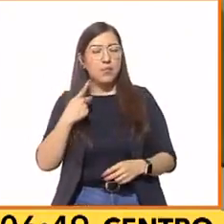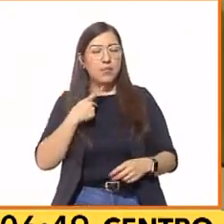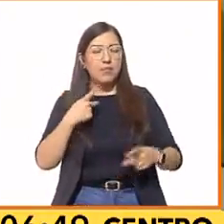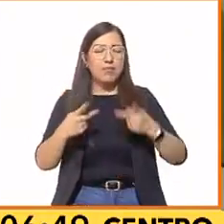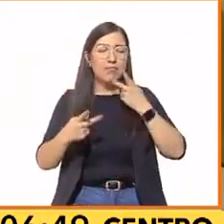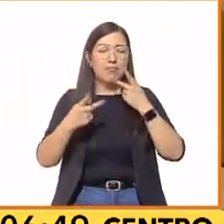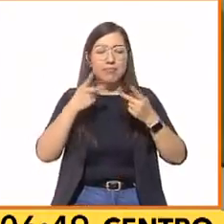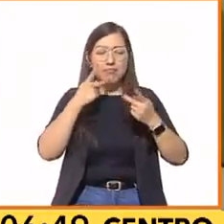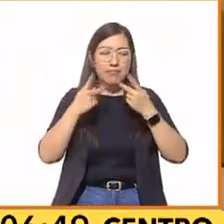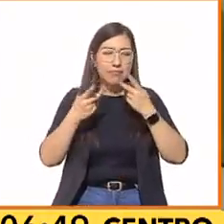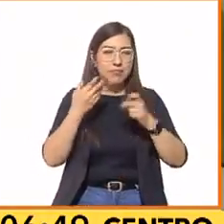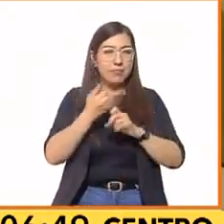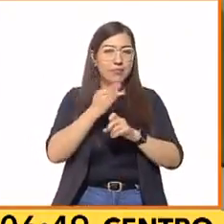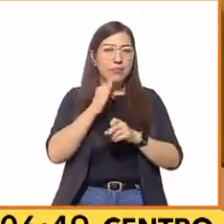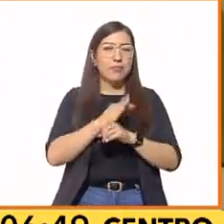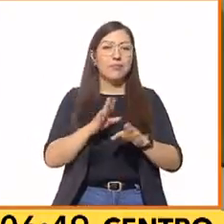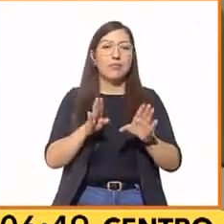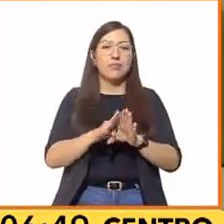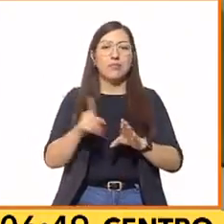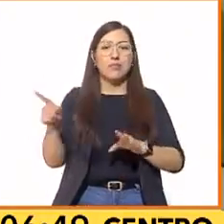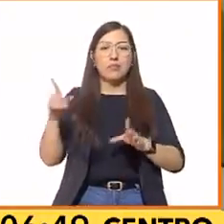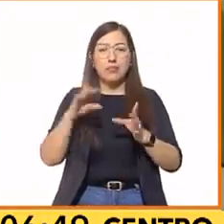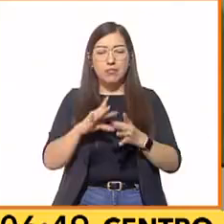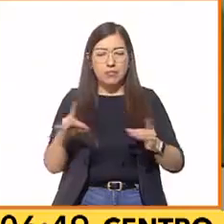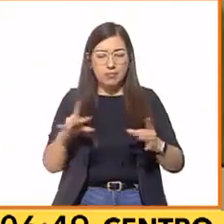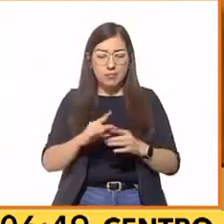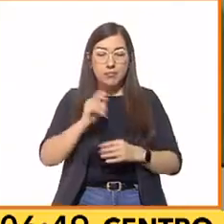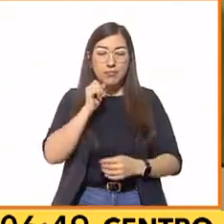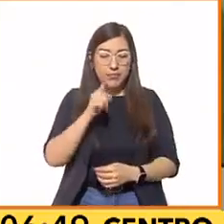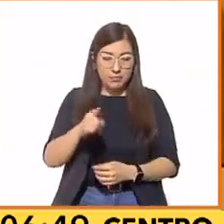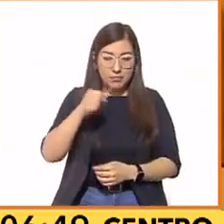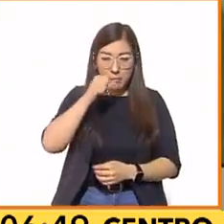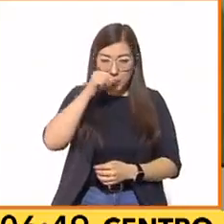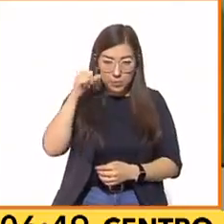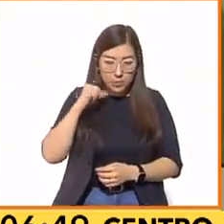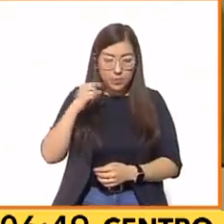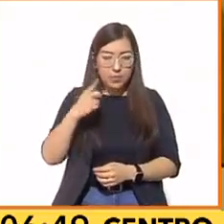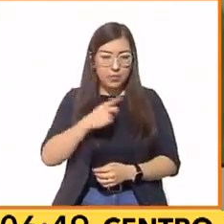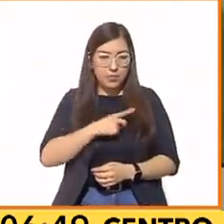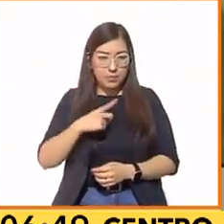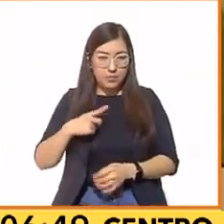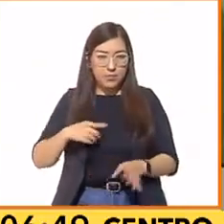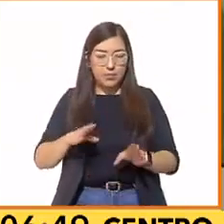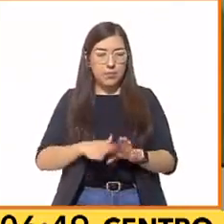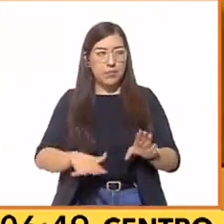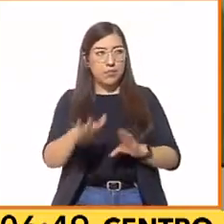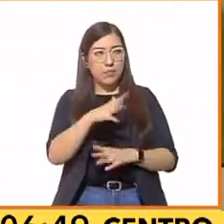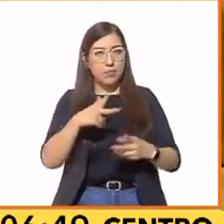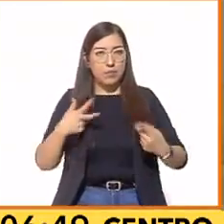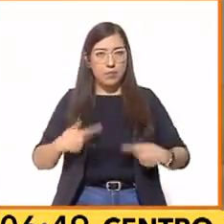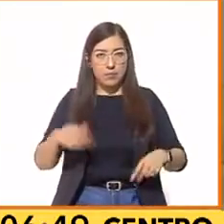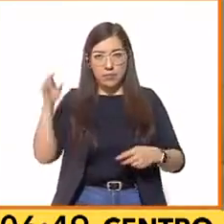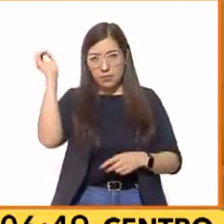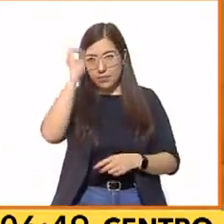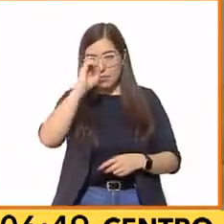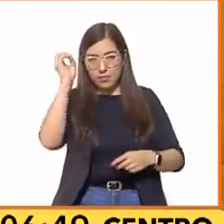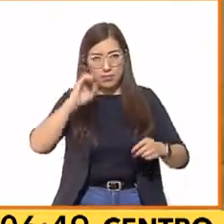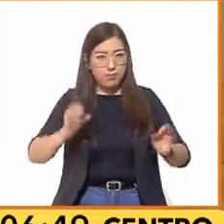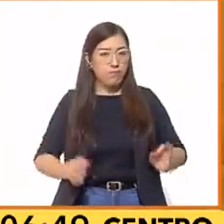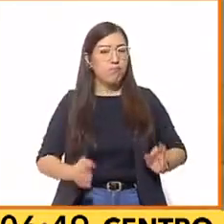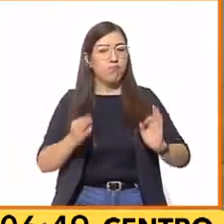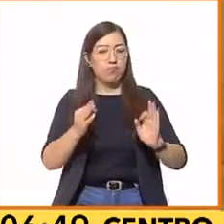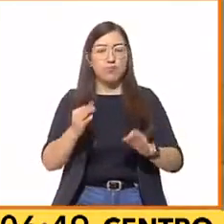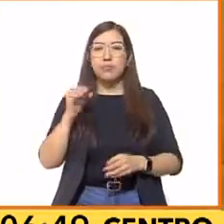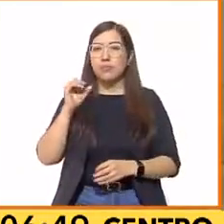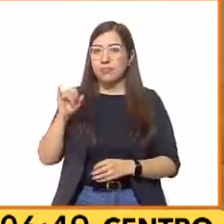época. ¿Cómo nos lo podría describir? Que también Juárez tuvo que enfrentar precisamente pues a la opinión pública. Sí, es muy importante